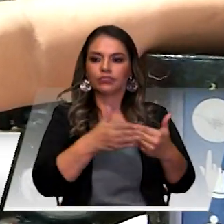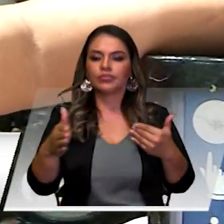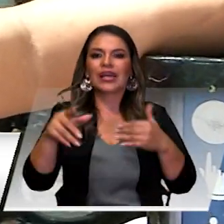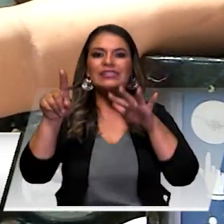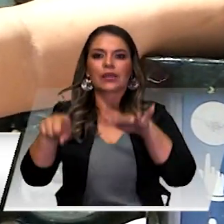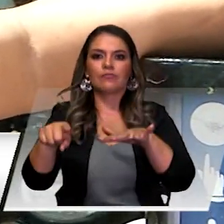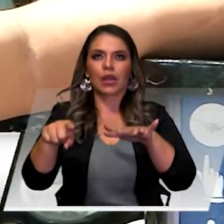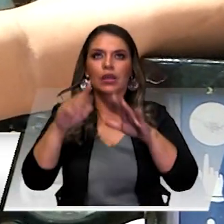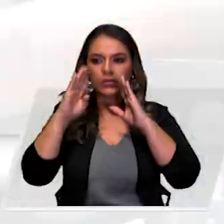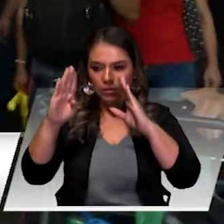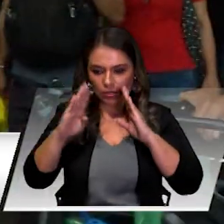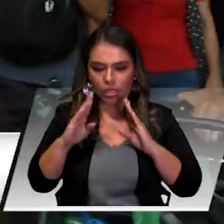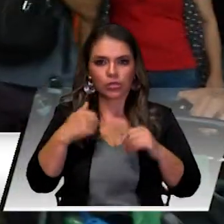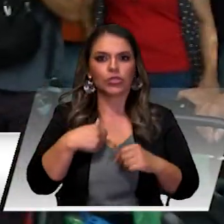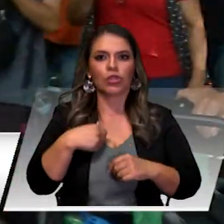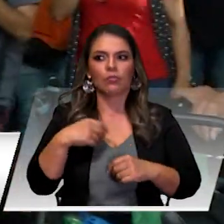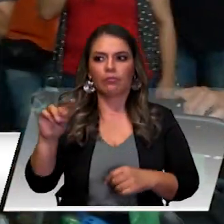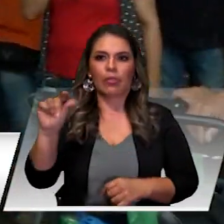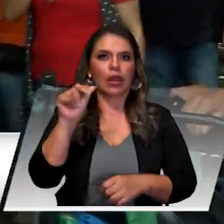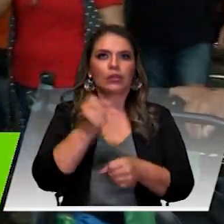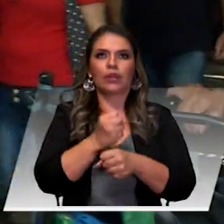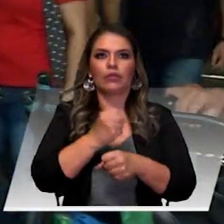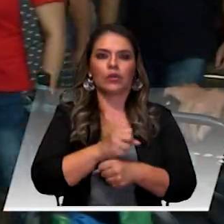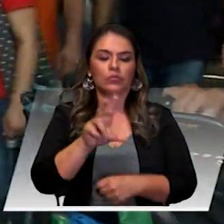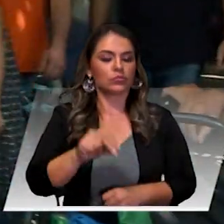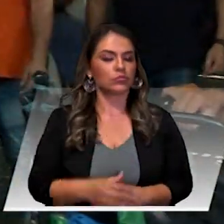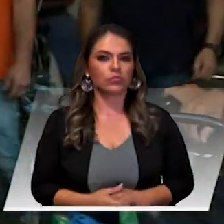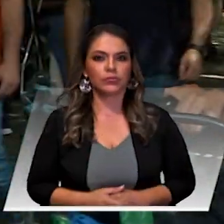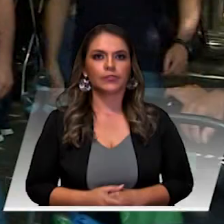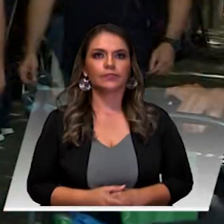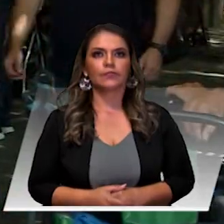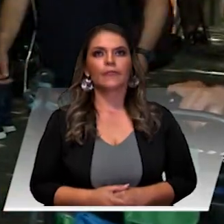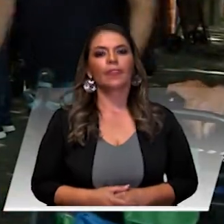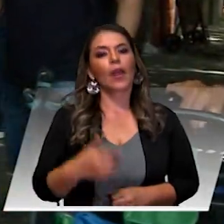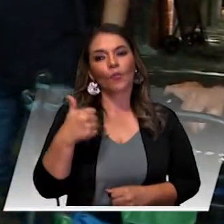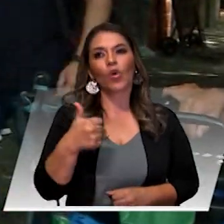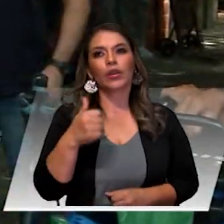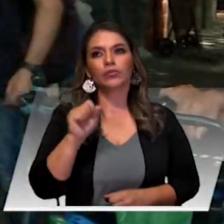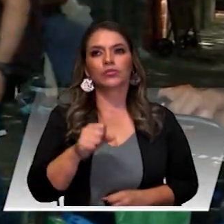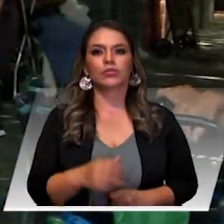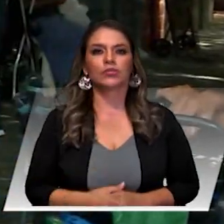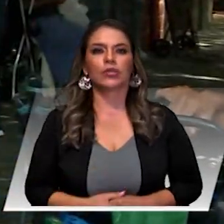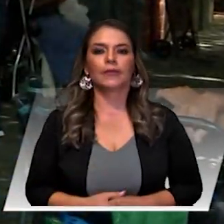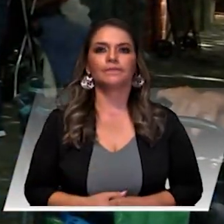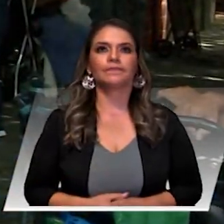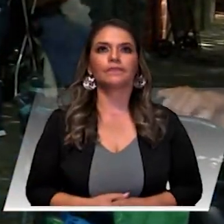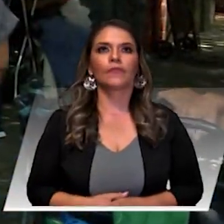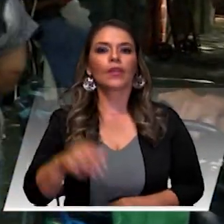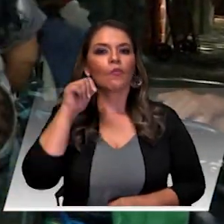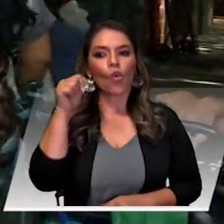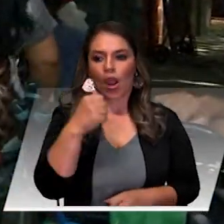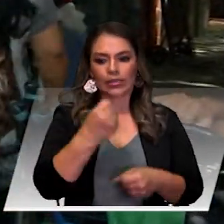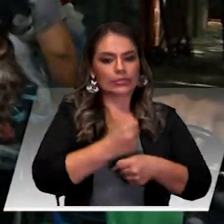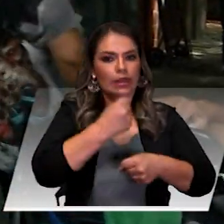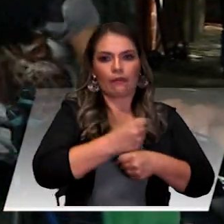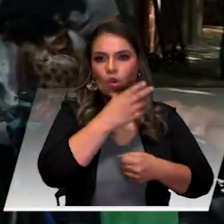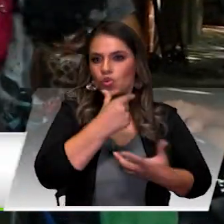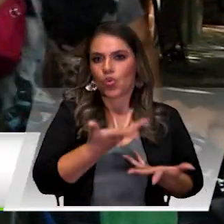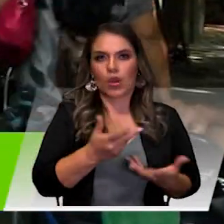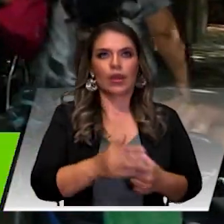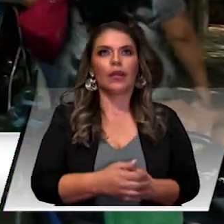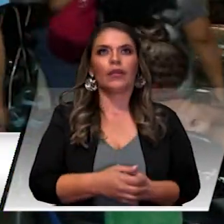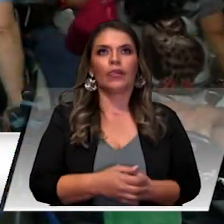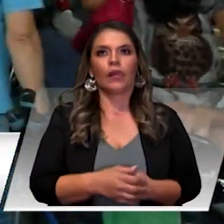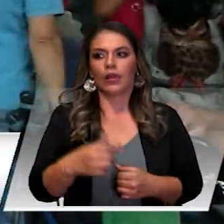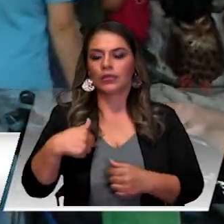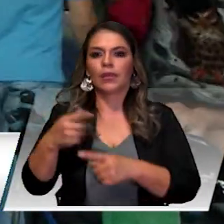niño y que no nos echen del trabajo. Sería muy buena esa ley porque es que hay muchas veces las mujeres no están trabajando, no están laborando y al uno